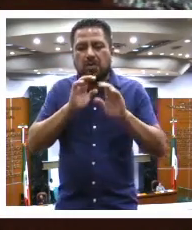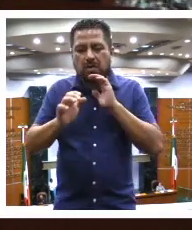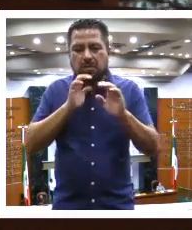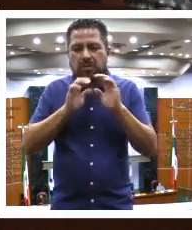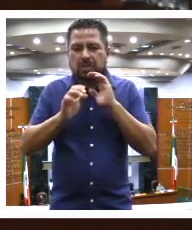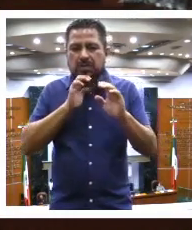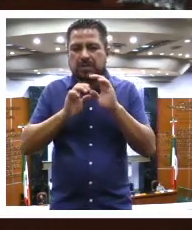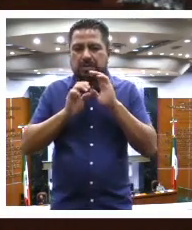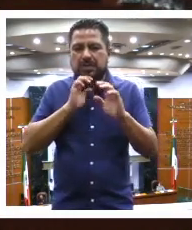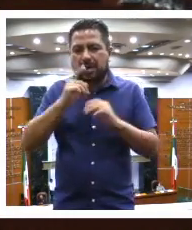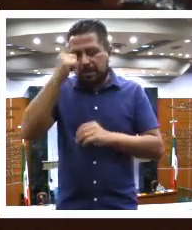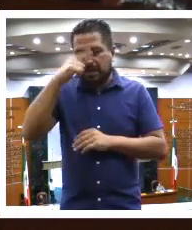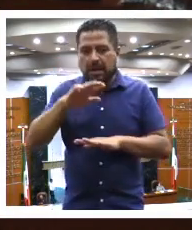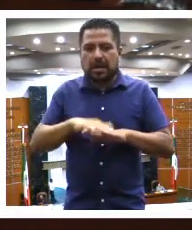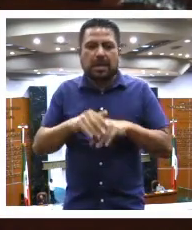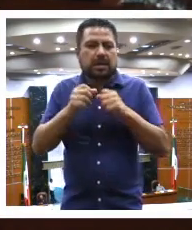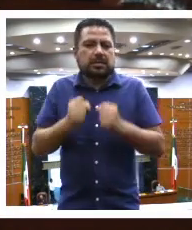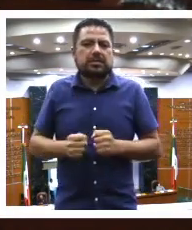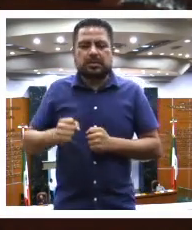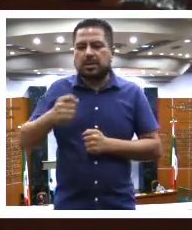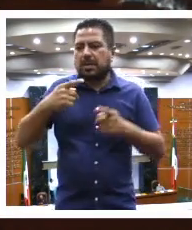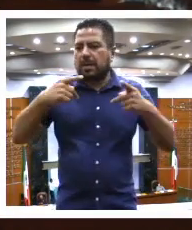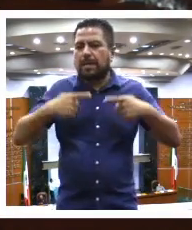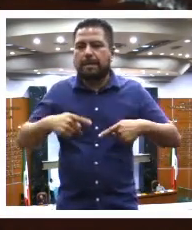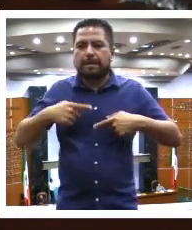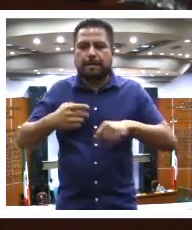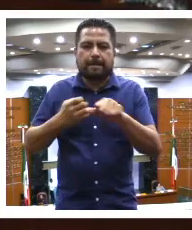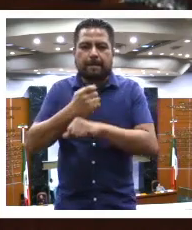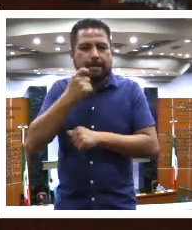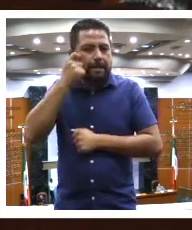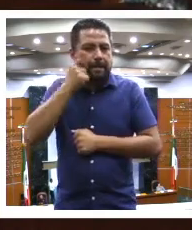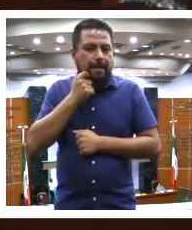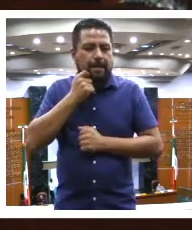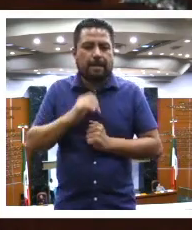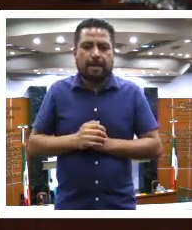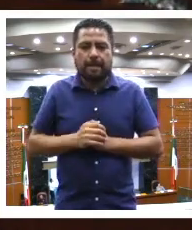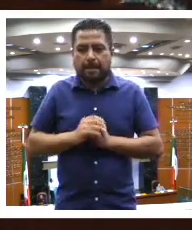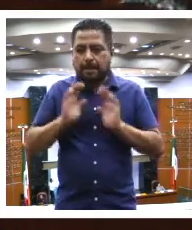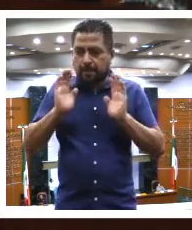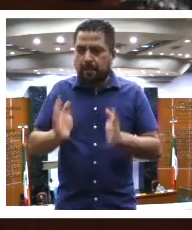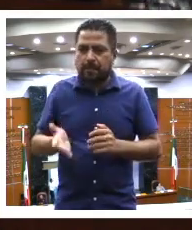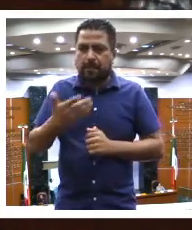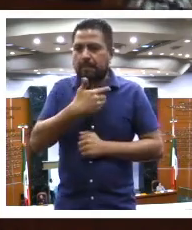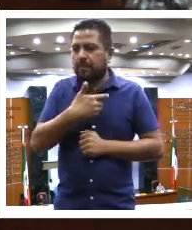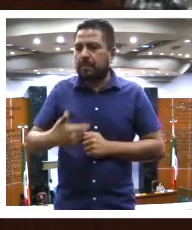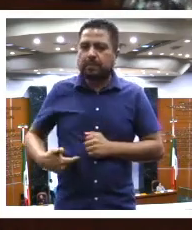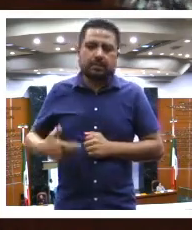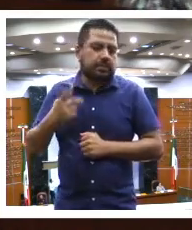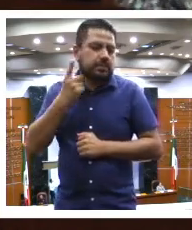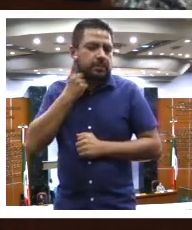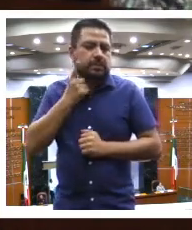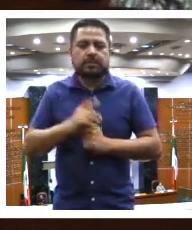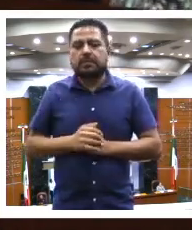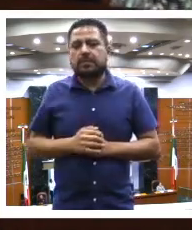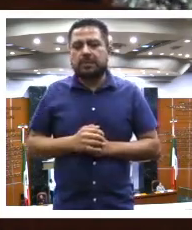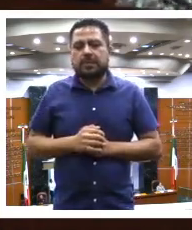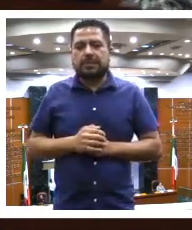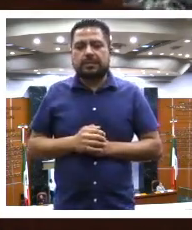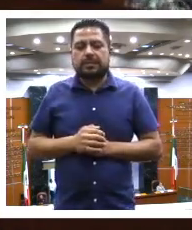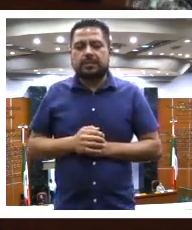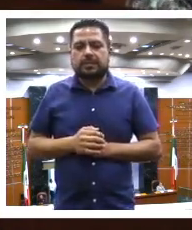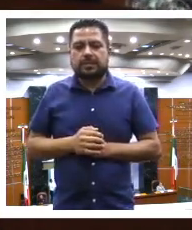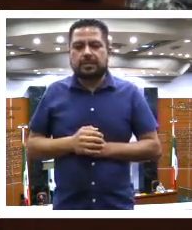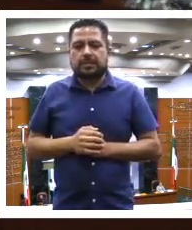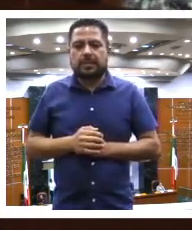comunicación para la seguridad pública del Estado de Guerrero es cuánto diputadas y Diputados